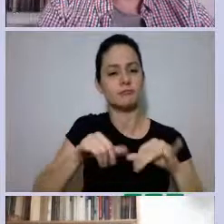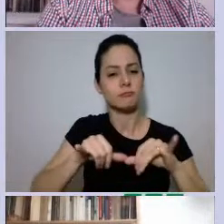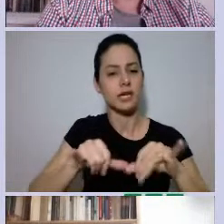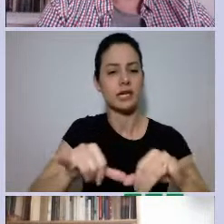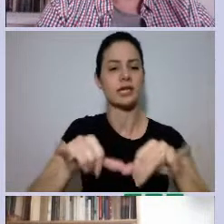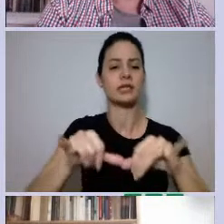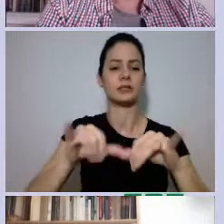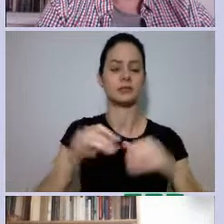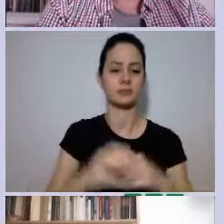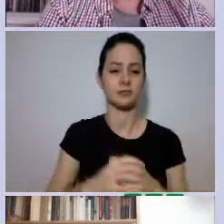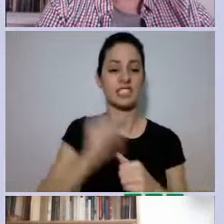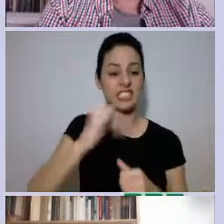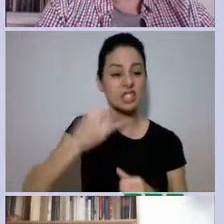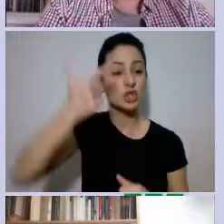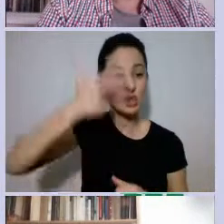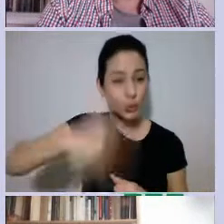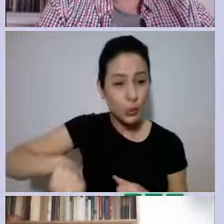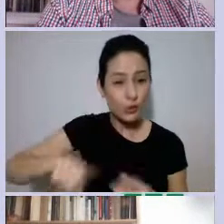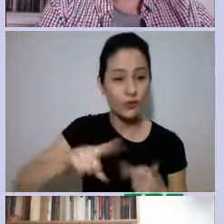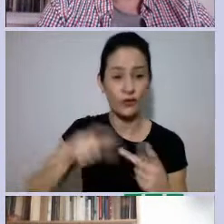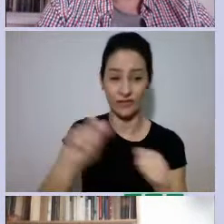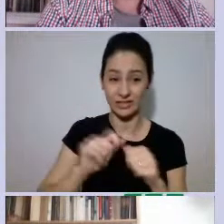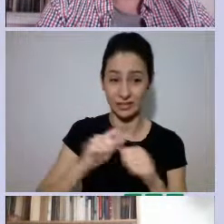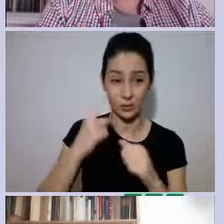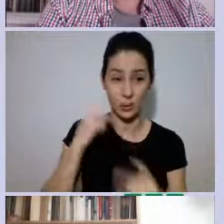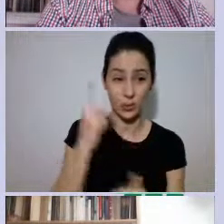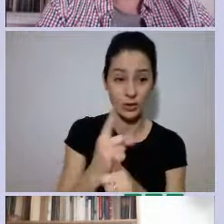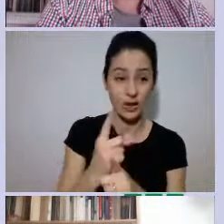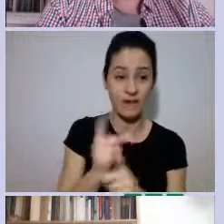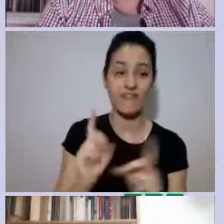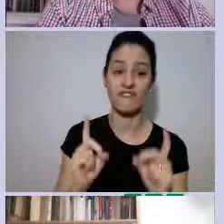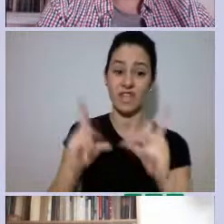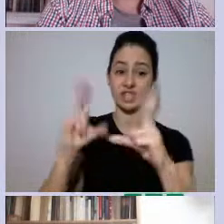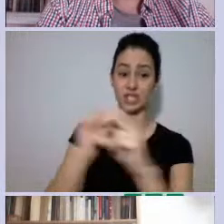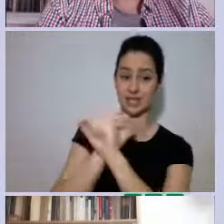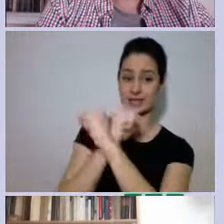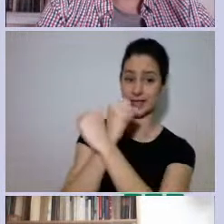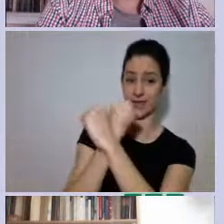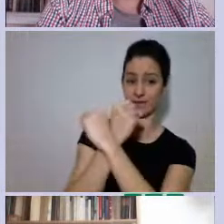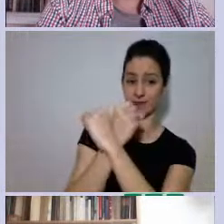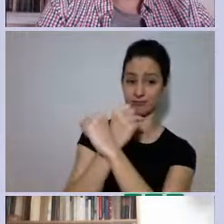reincidencia sería vendida como esclava.